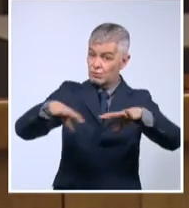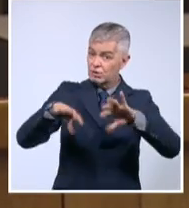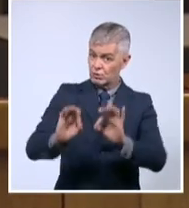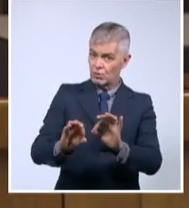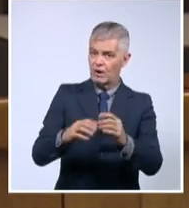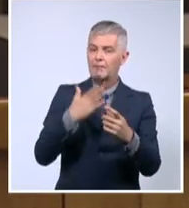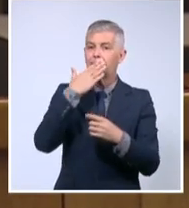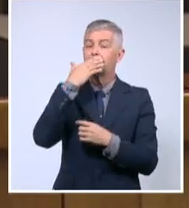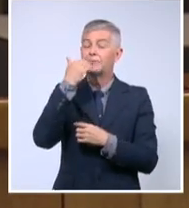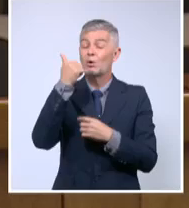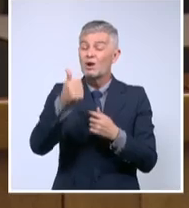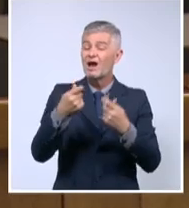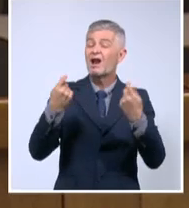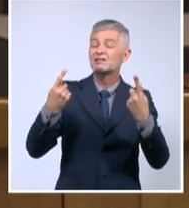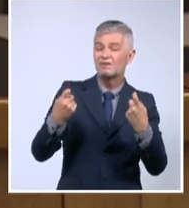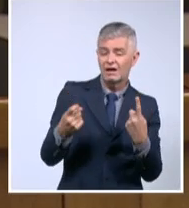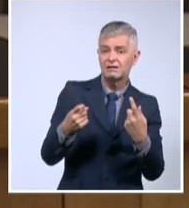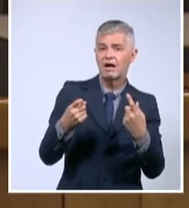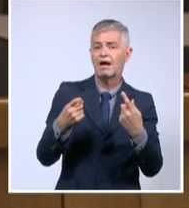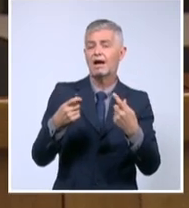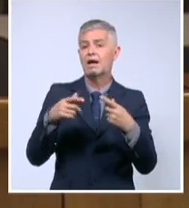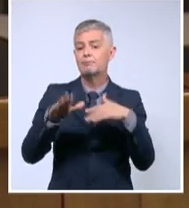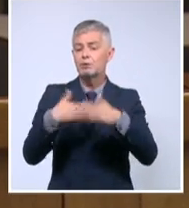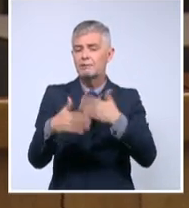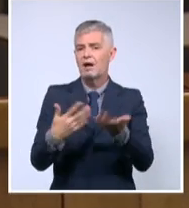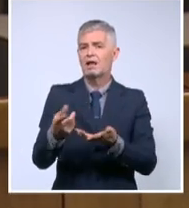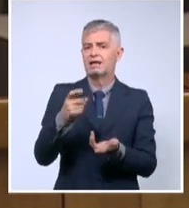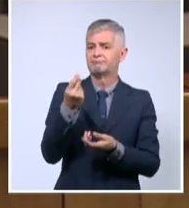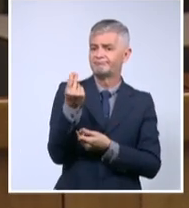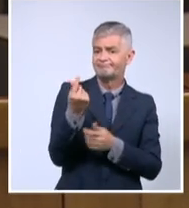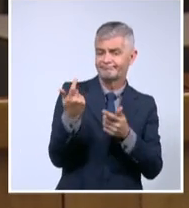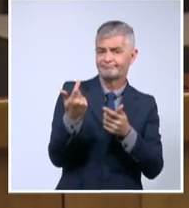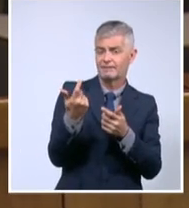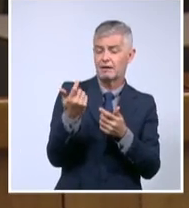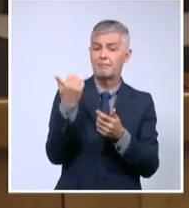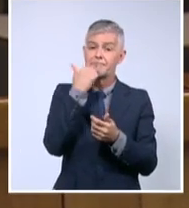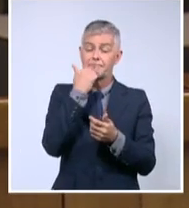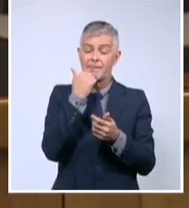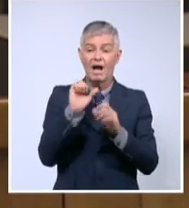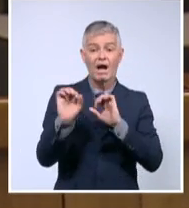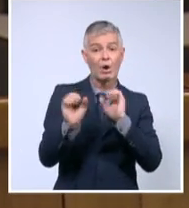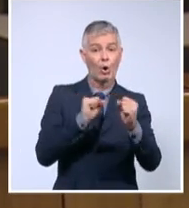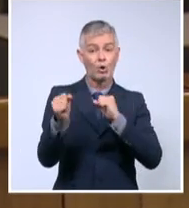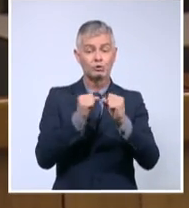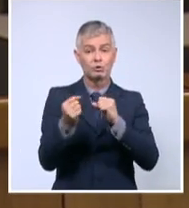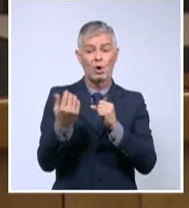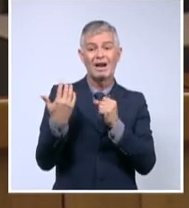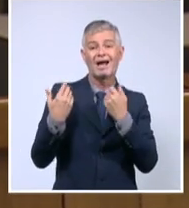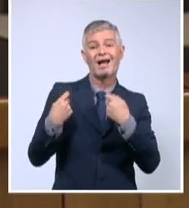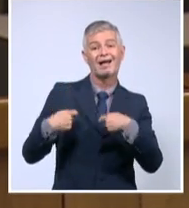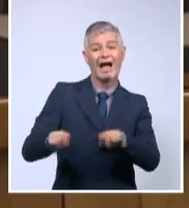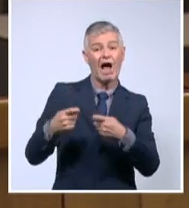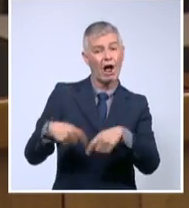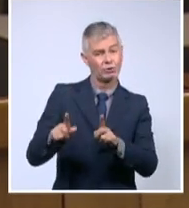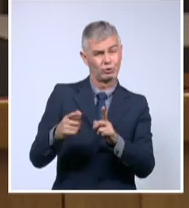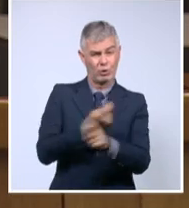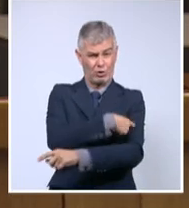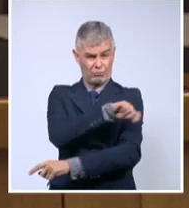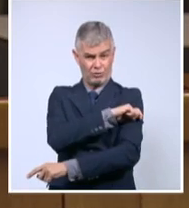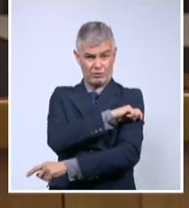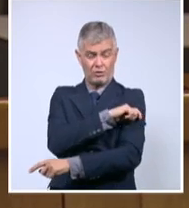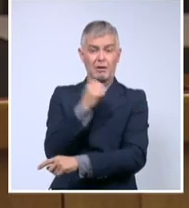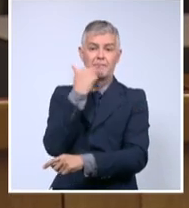déficit fiscal proyectado a partir de una mayor eficiencia del gasto público y del aumento de los ingresos del presupuesto del